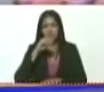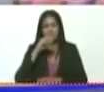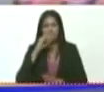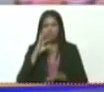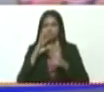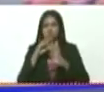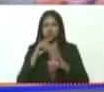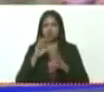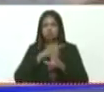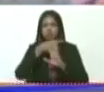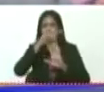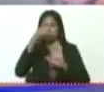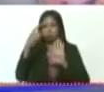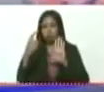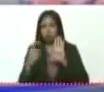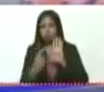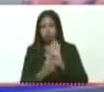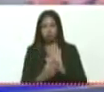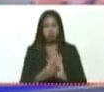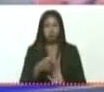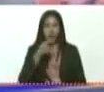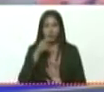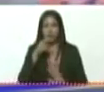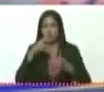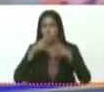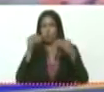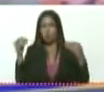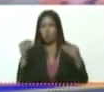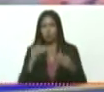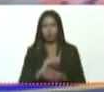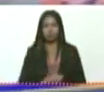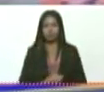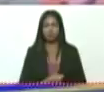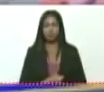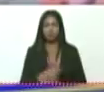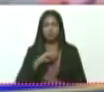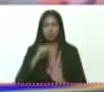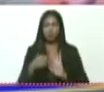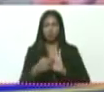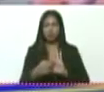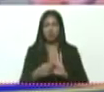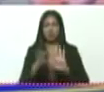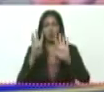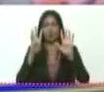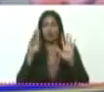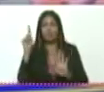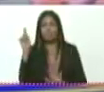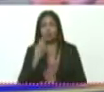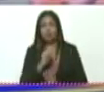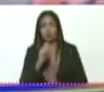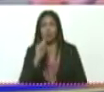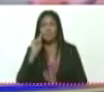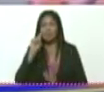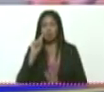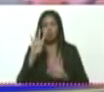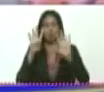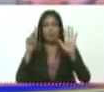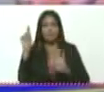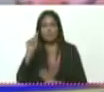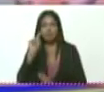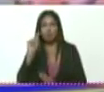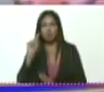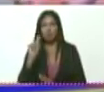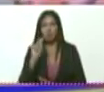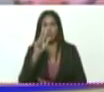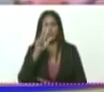contó todos con pelos y señales. Apenas mostramos 9 minutos de un video que dura 3 o 4 horas